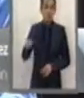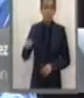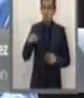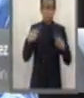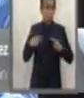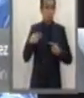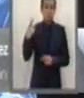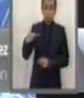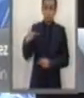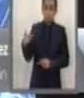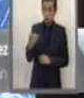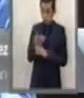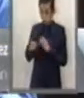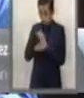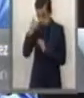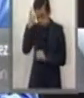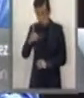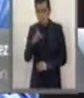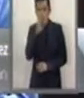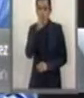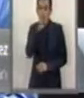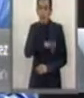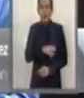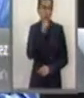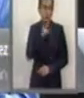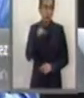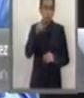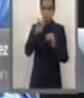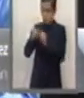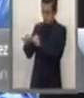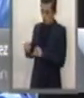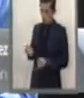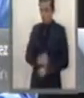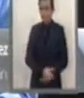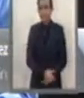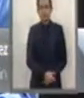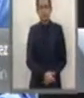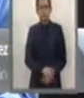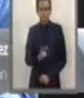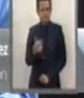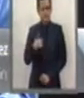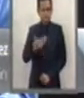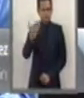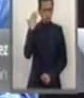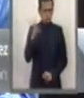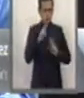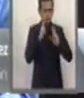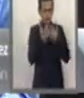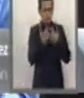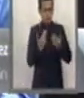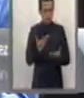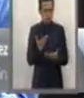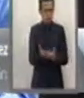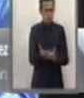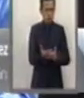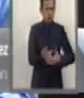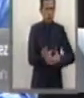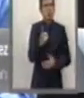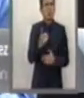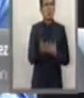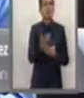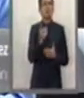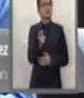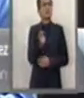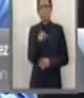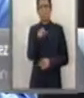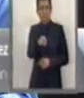patrimonio y en lo individual. Ya presenté en la sesión pasada una propuesta que va en este mismo